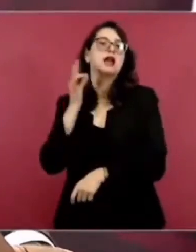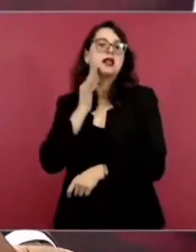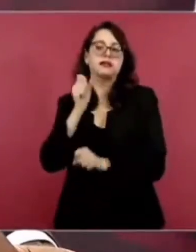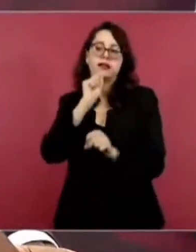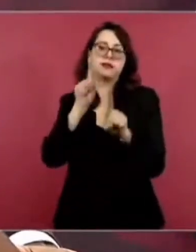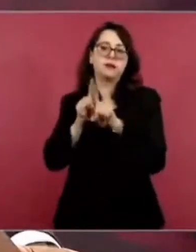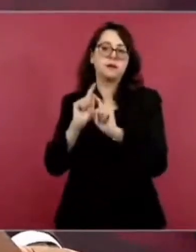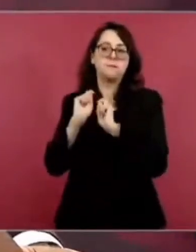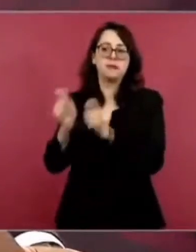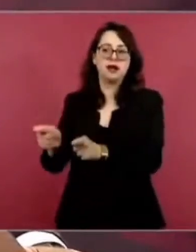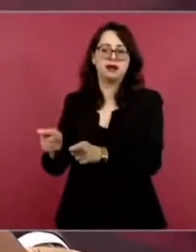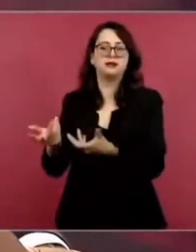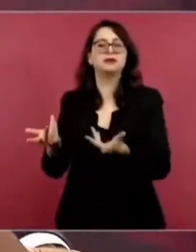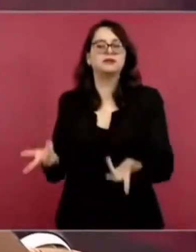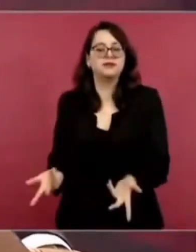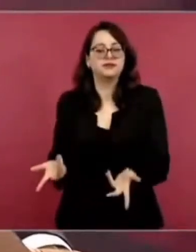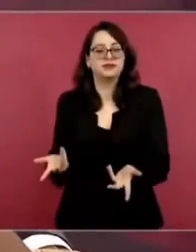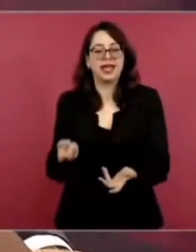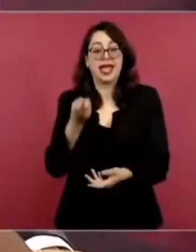No formal,